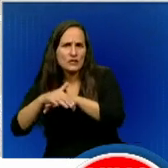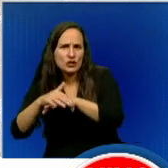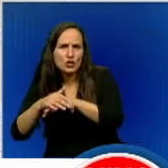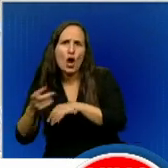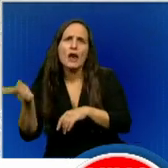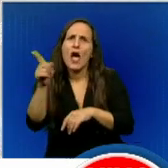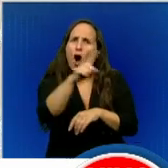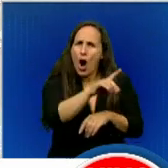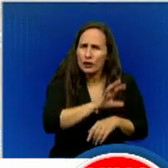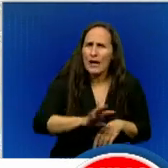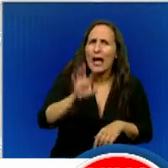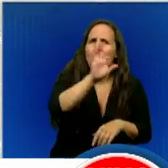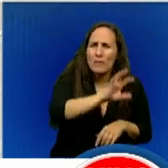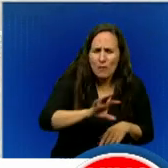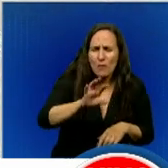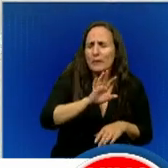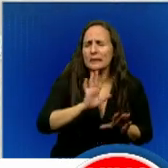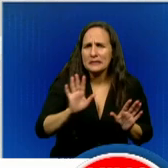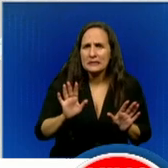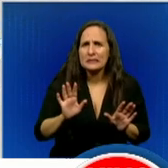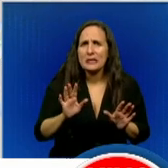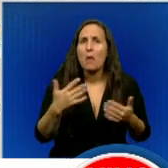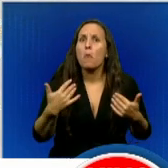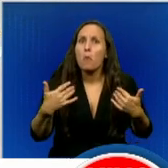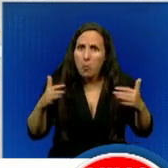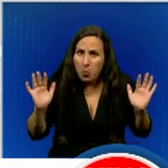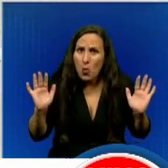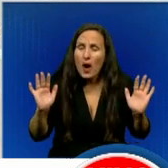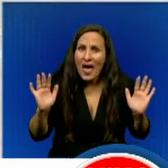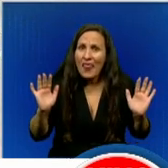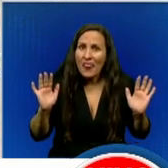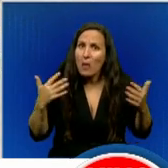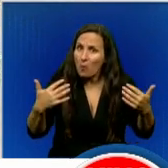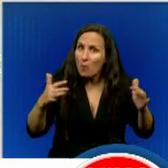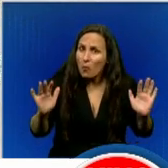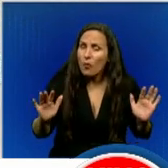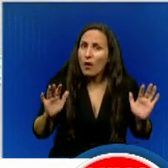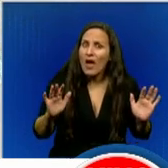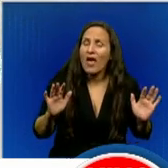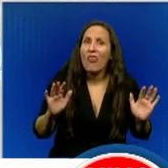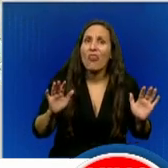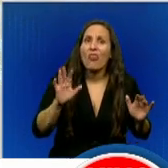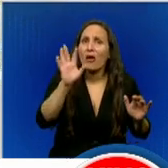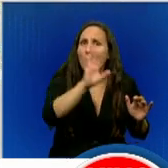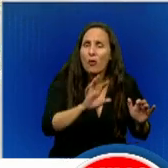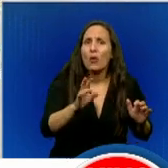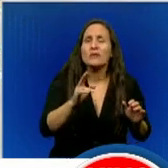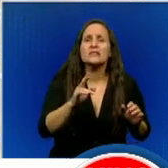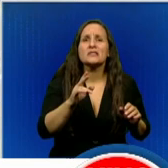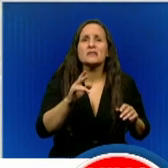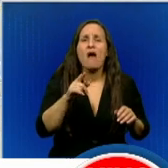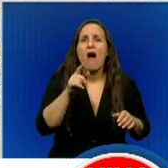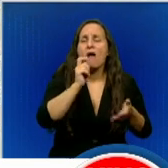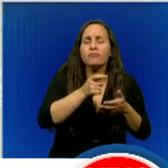provincia cualquier jurisdicción podrá queda habilitada para implantar ingresos brutos